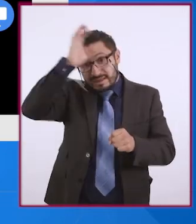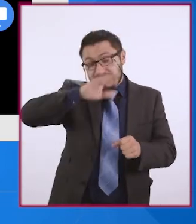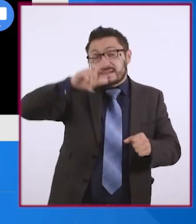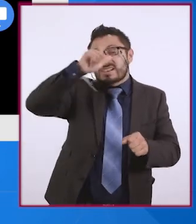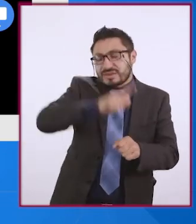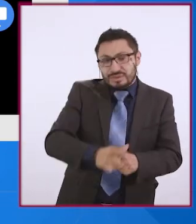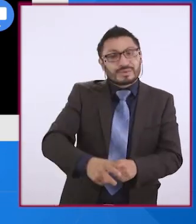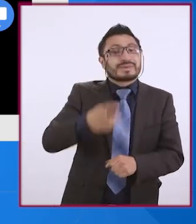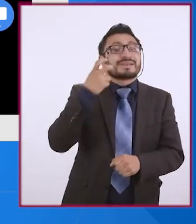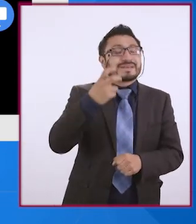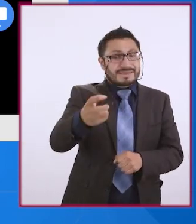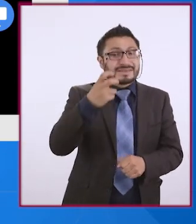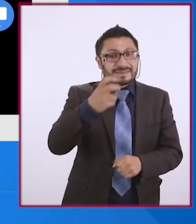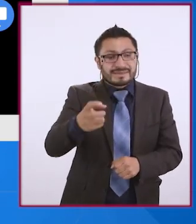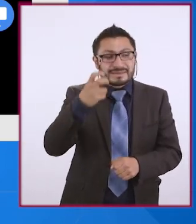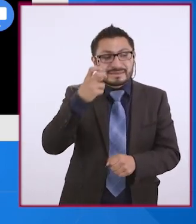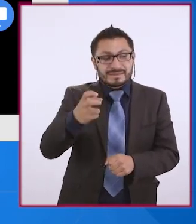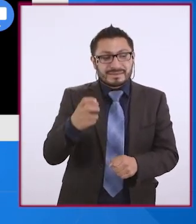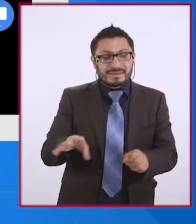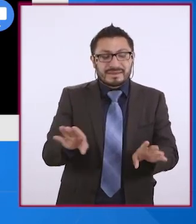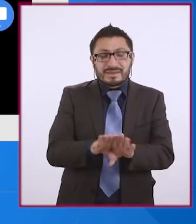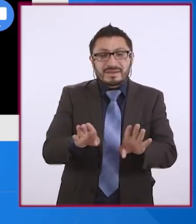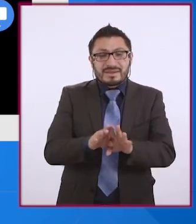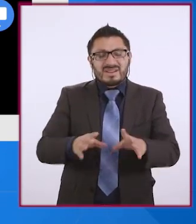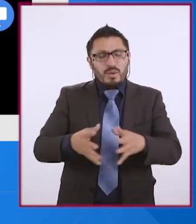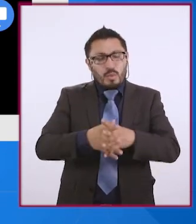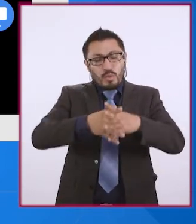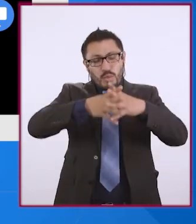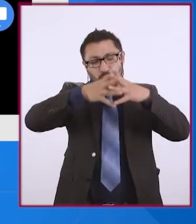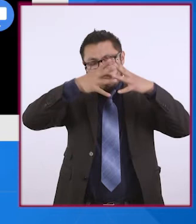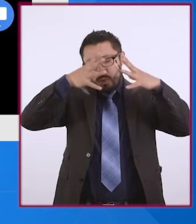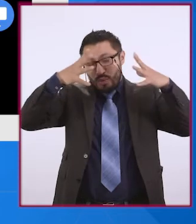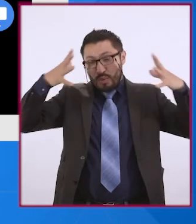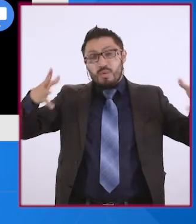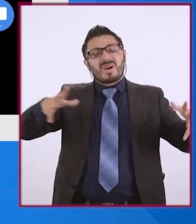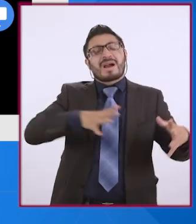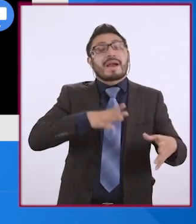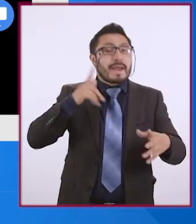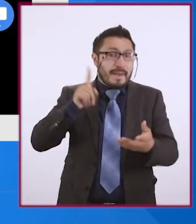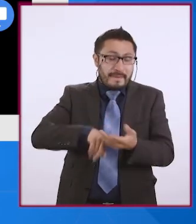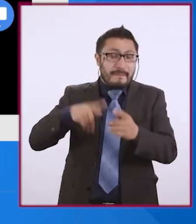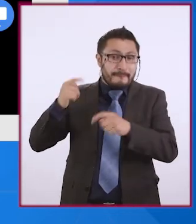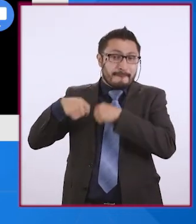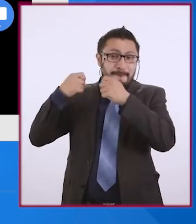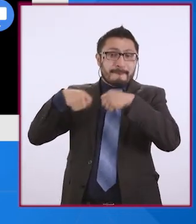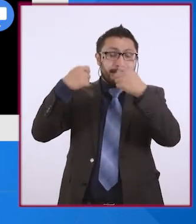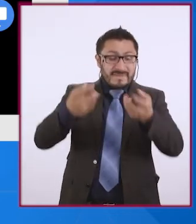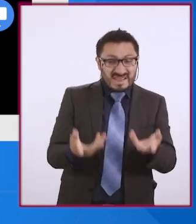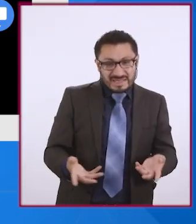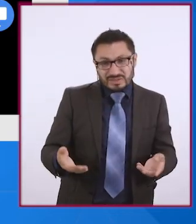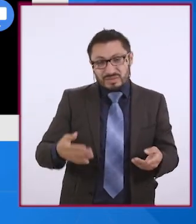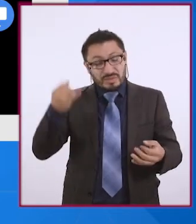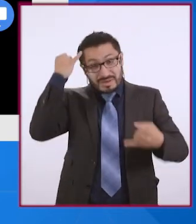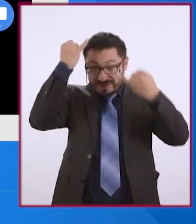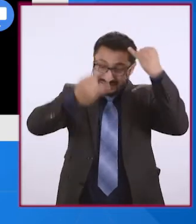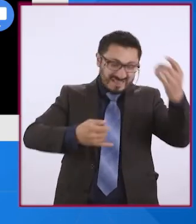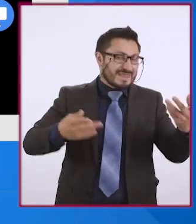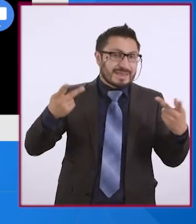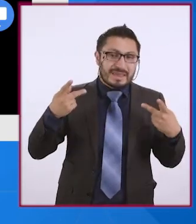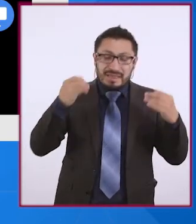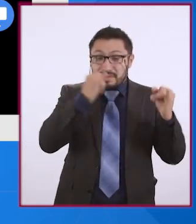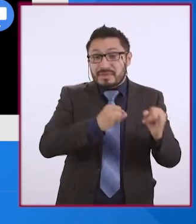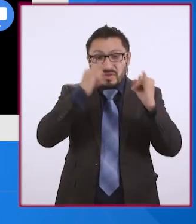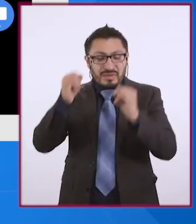en sentido amplio. La cultura en sentido amplio incluye tradiciones, convicciones personales, convicciones de